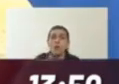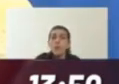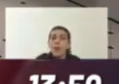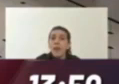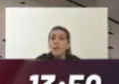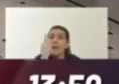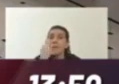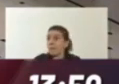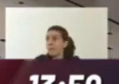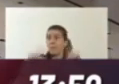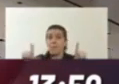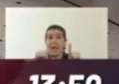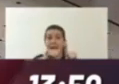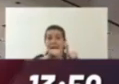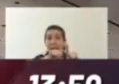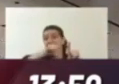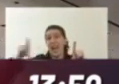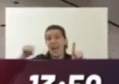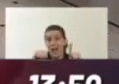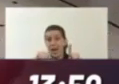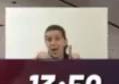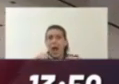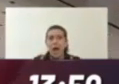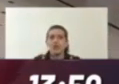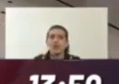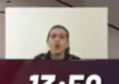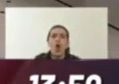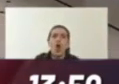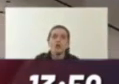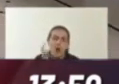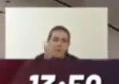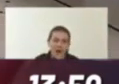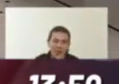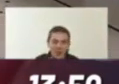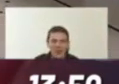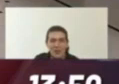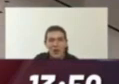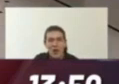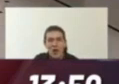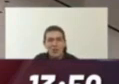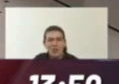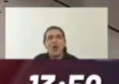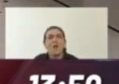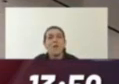primera placa de... tengo yo el control, perdón. A la primera placa